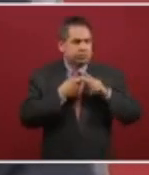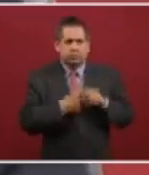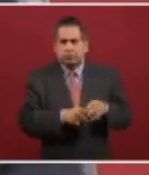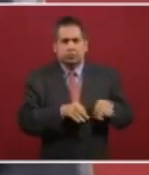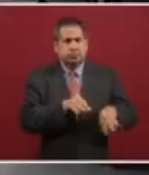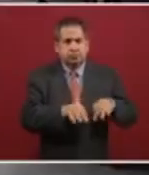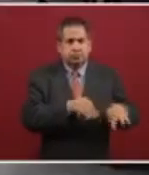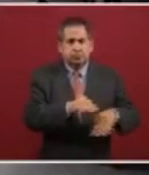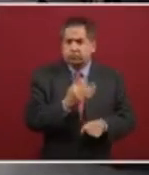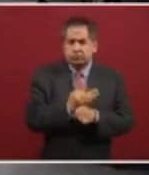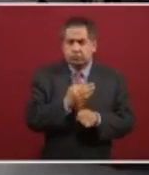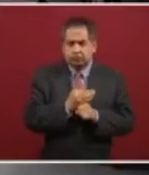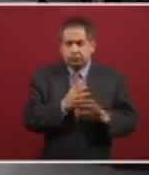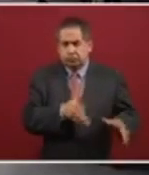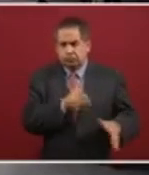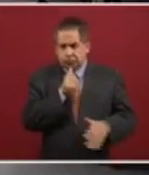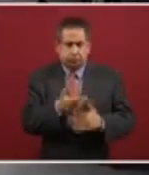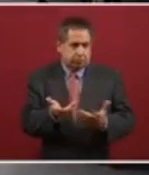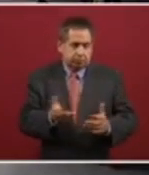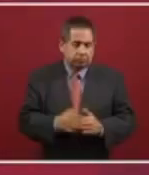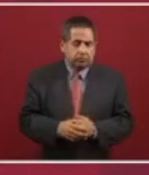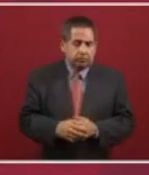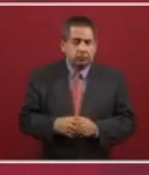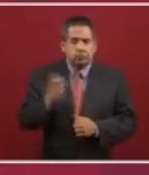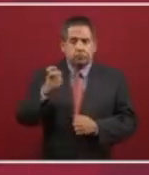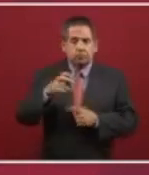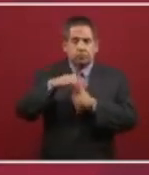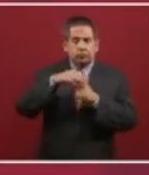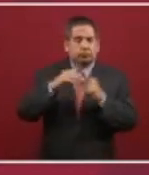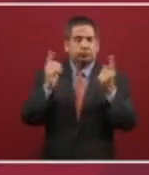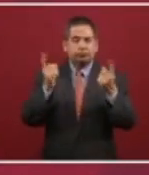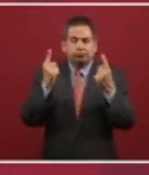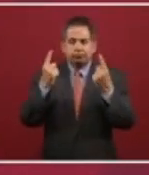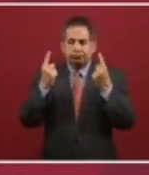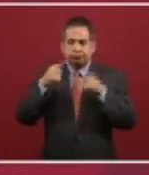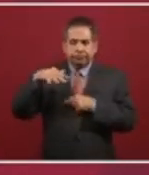ambiental. Pues por eso es que vuelan los drones,